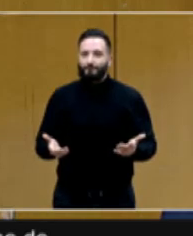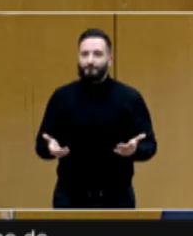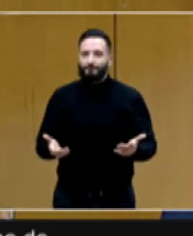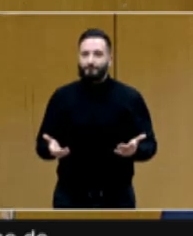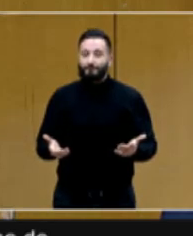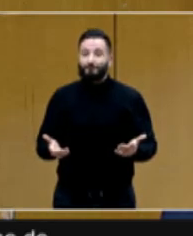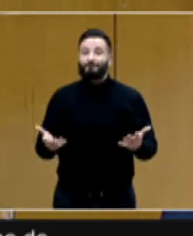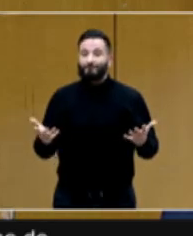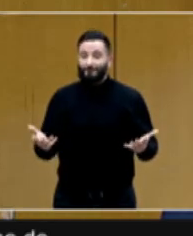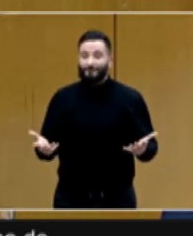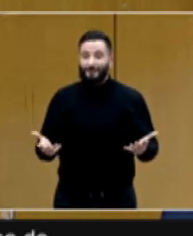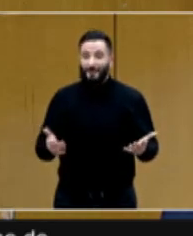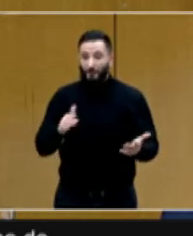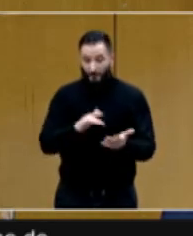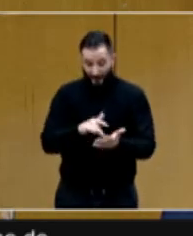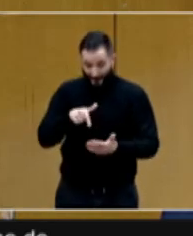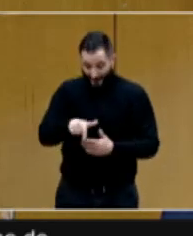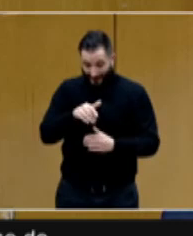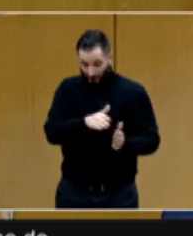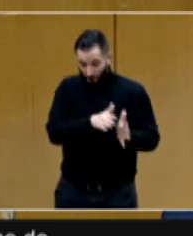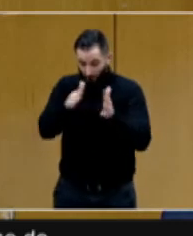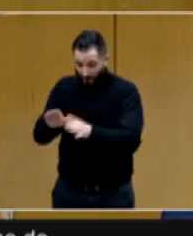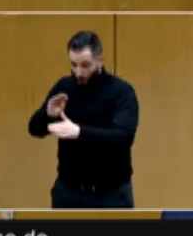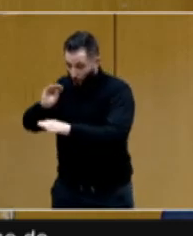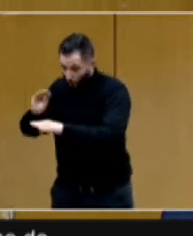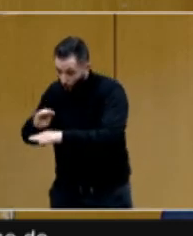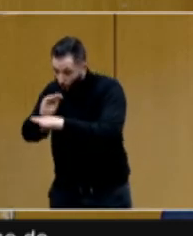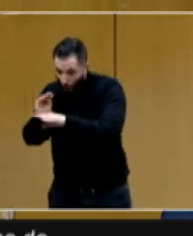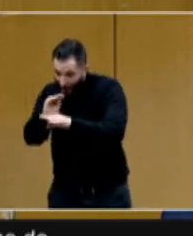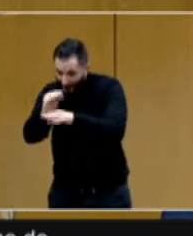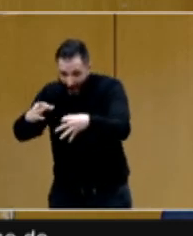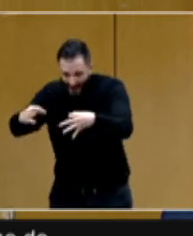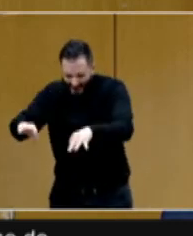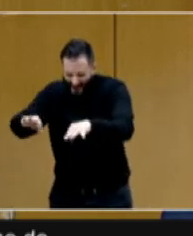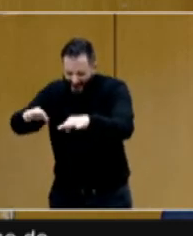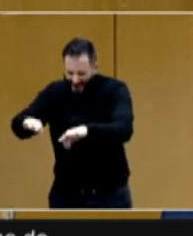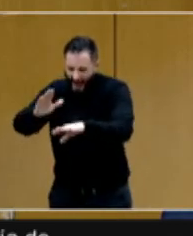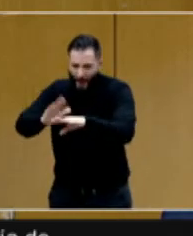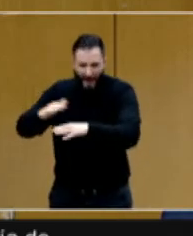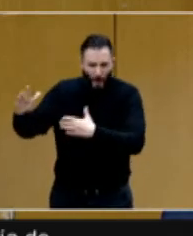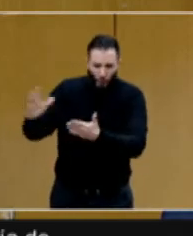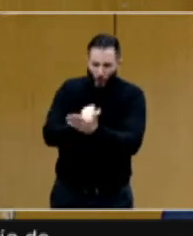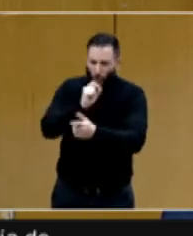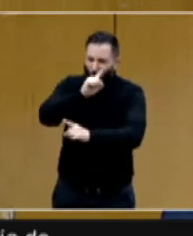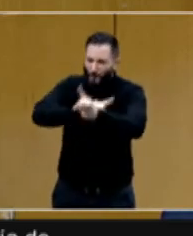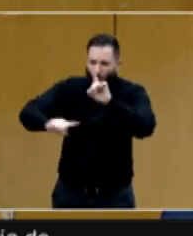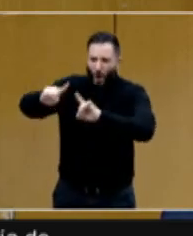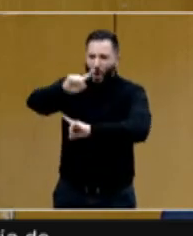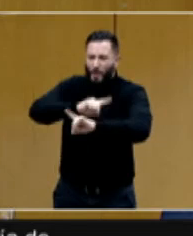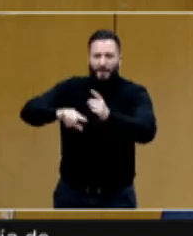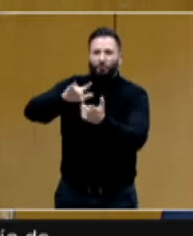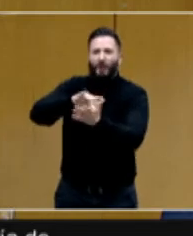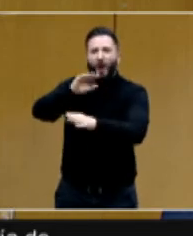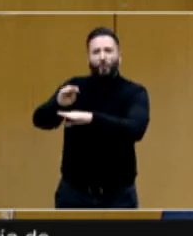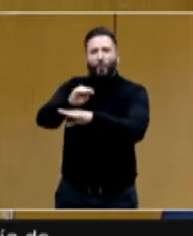vayamos una curativa pero simplificándola evitando todos los problemas que puede tener la curativa de datación de